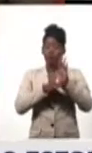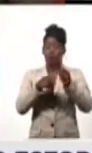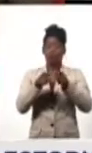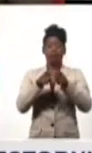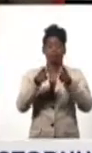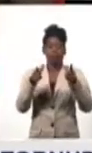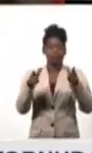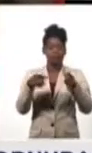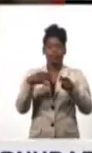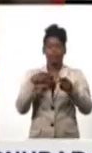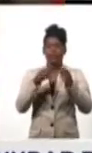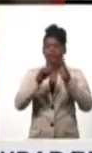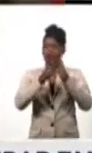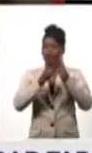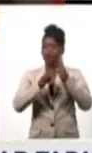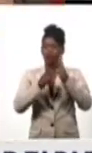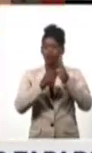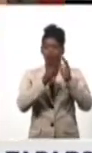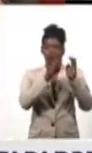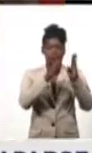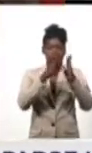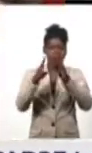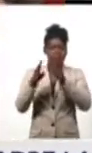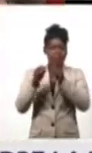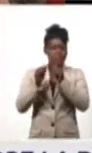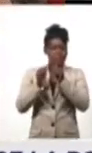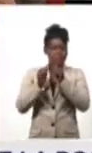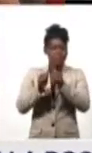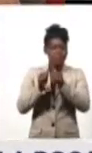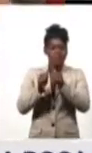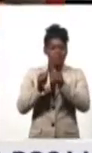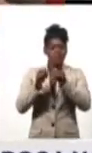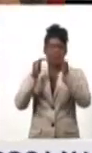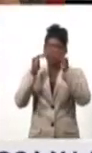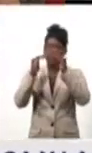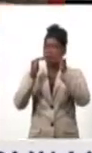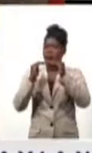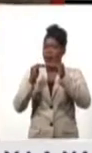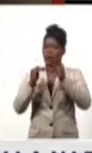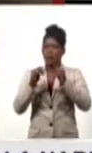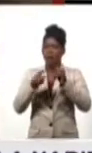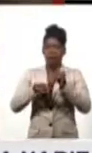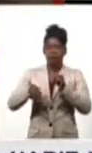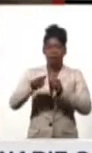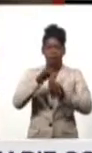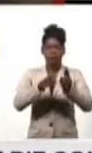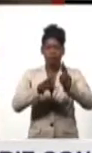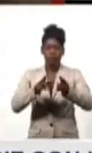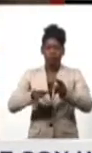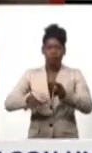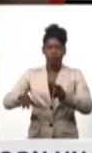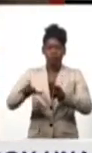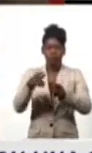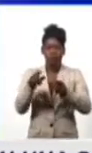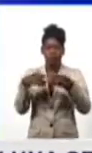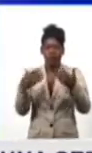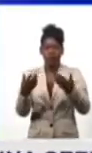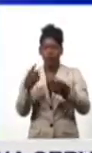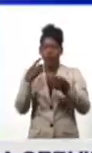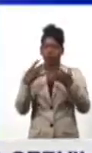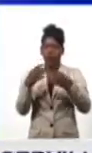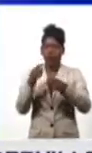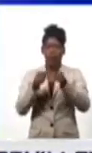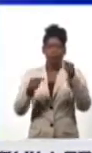bien estratificado. Exactamente, el trabajo está muy bien dirigido hacia el tema de la biodiversidad. Doctora,